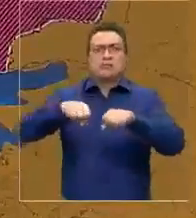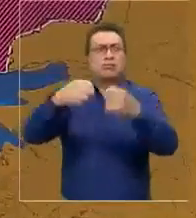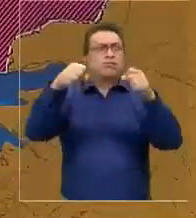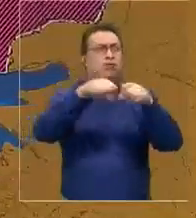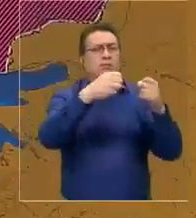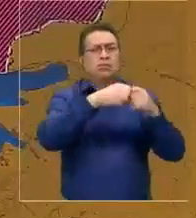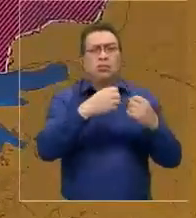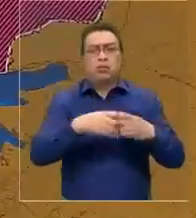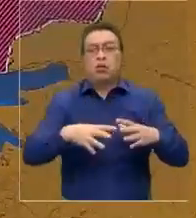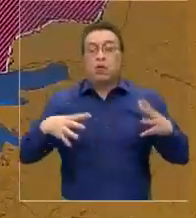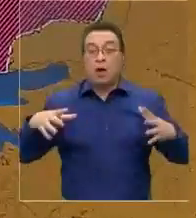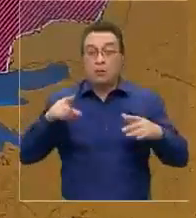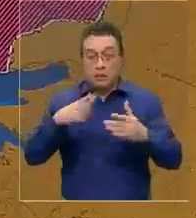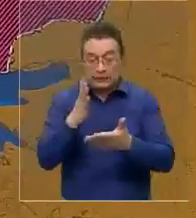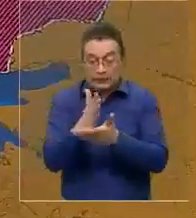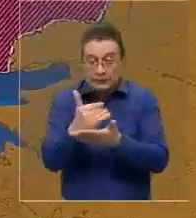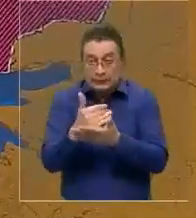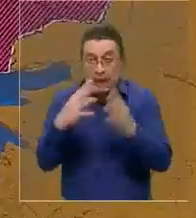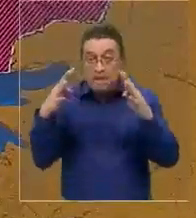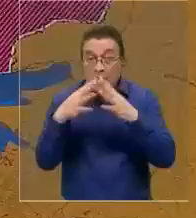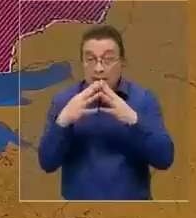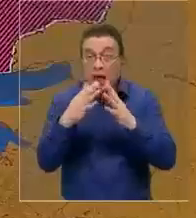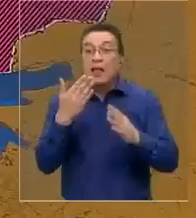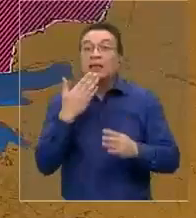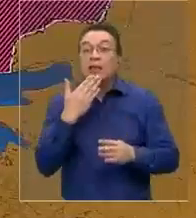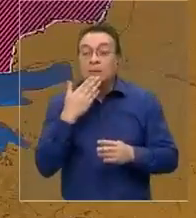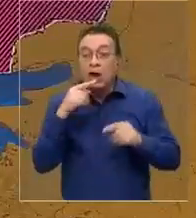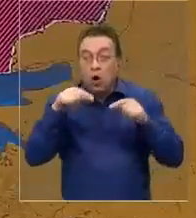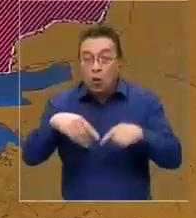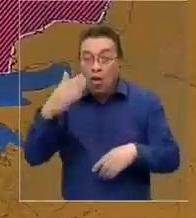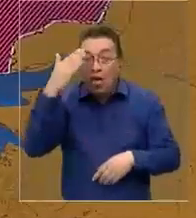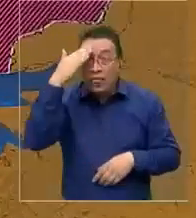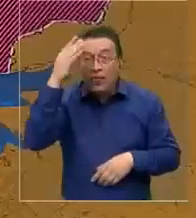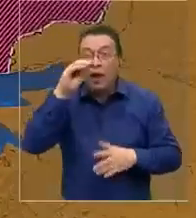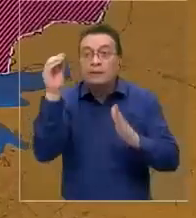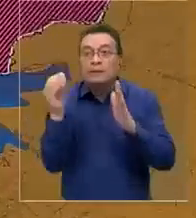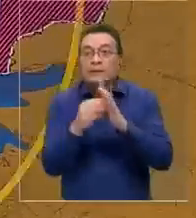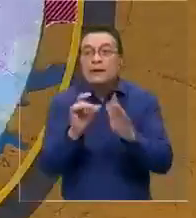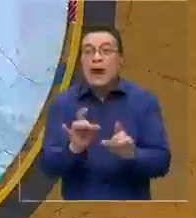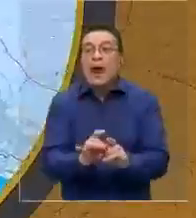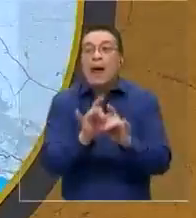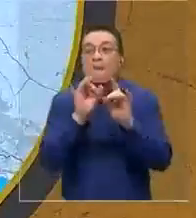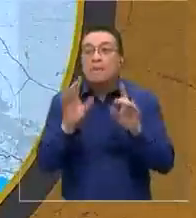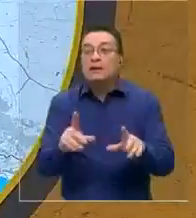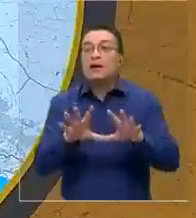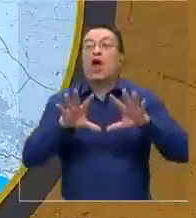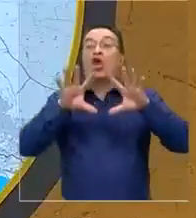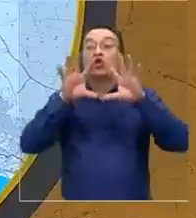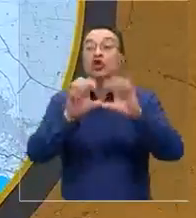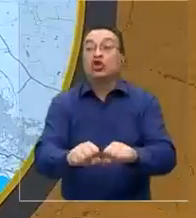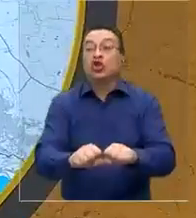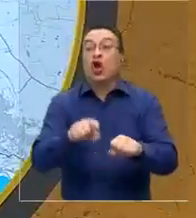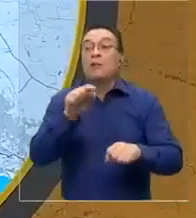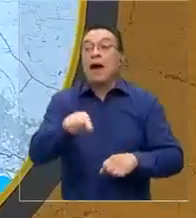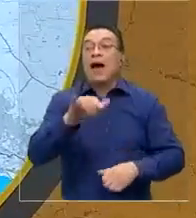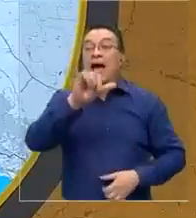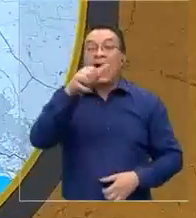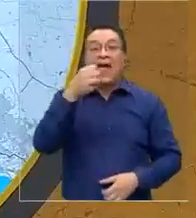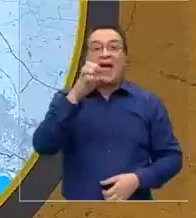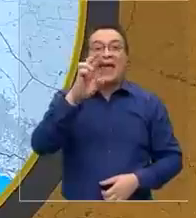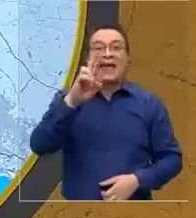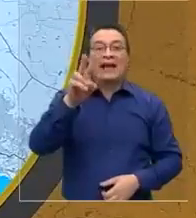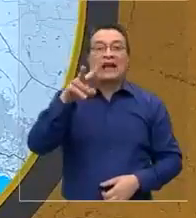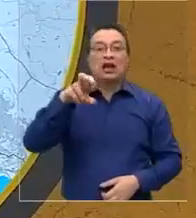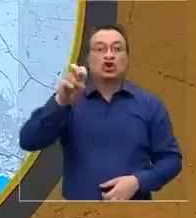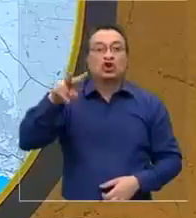daños. Pero la operación militar también ha incluido esta jornada un hito especial, que es la toma de la ciudad de Jersón. Es la